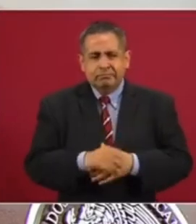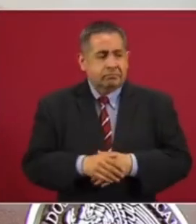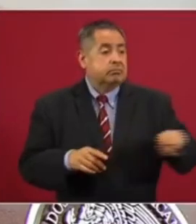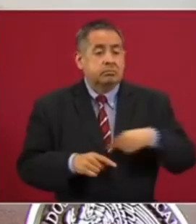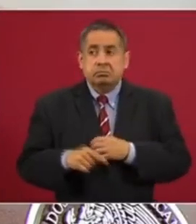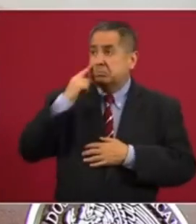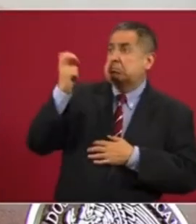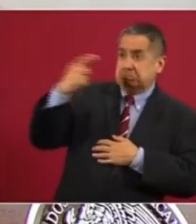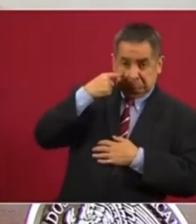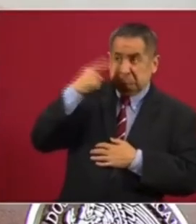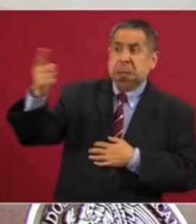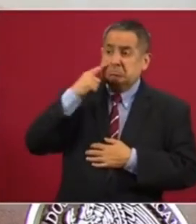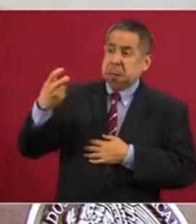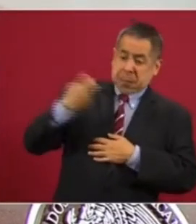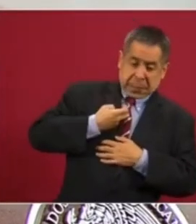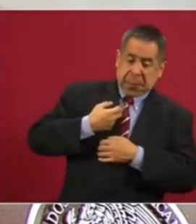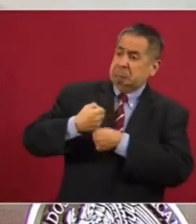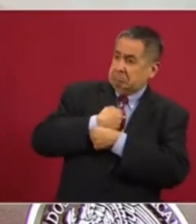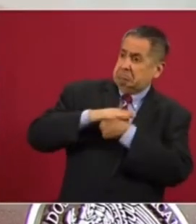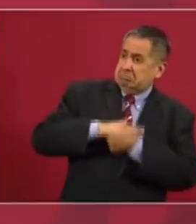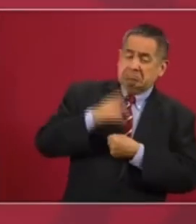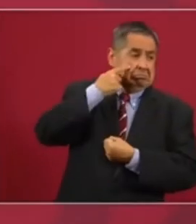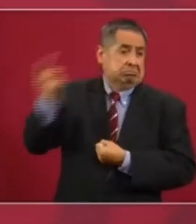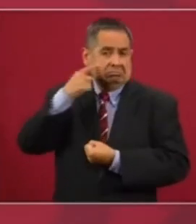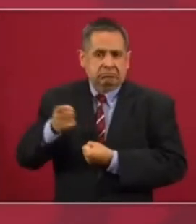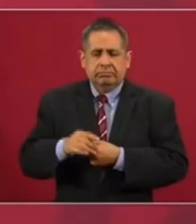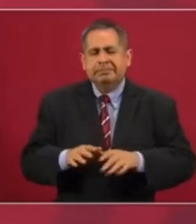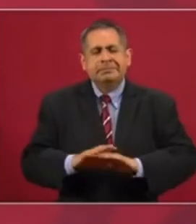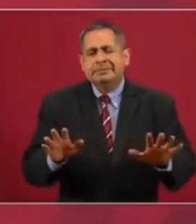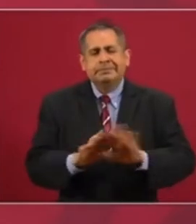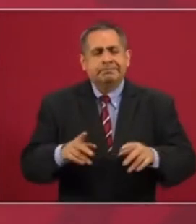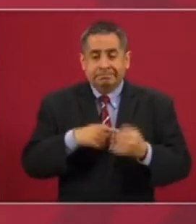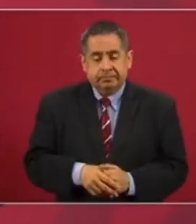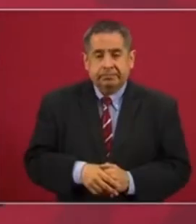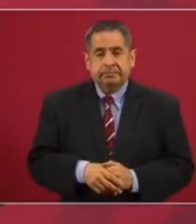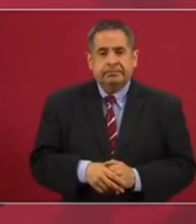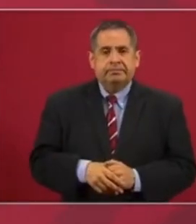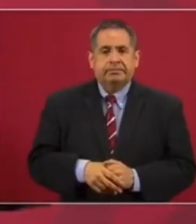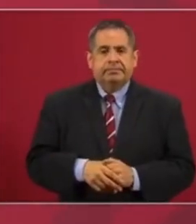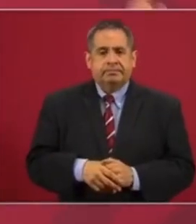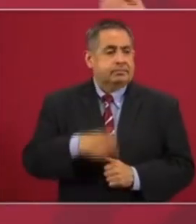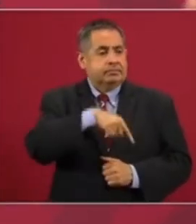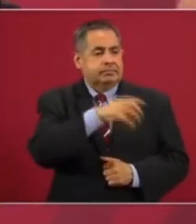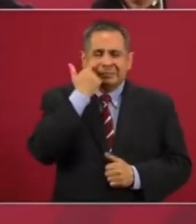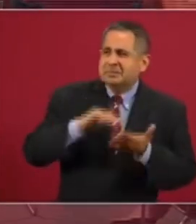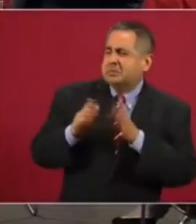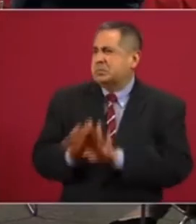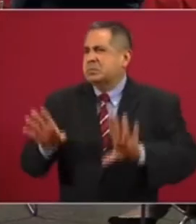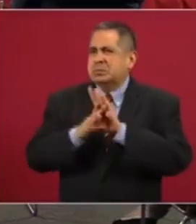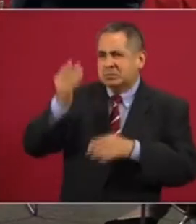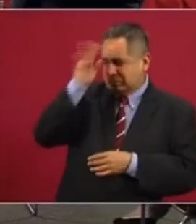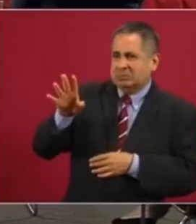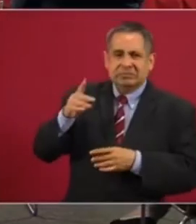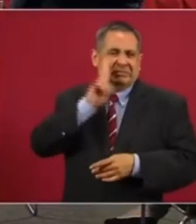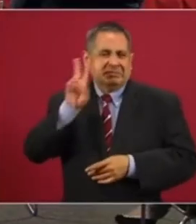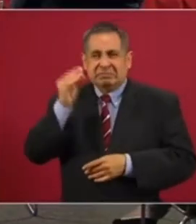señalarnos como autoritarios. Y no, no somos iguales. Están buscando por todos los